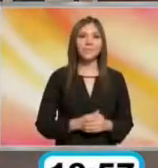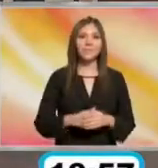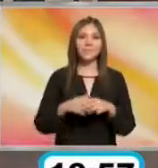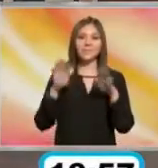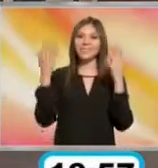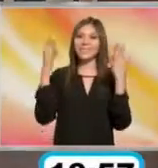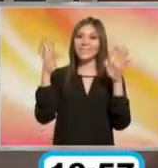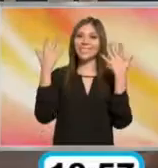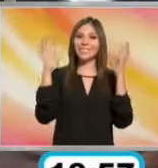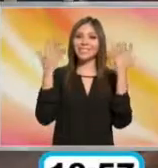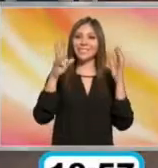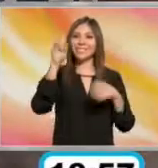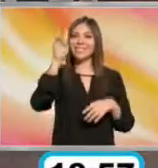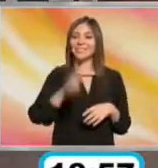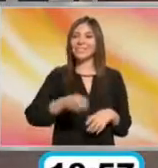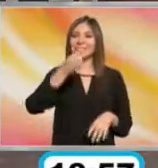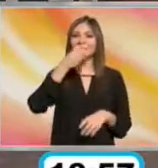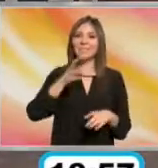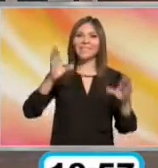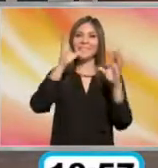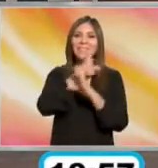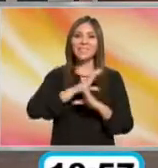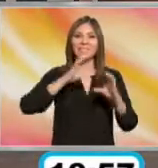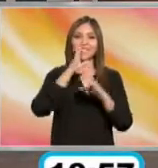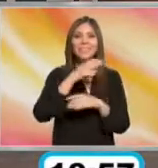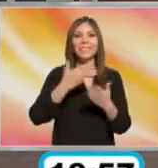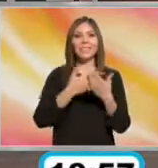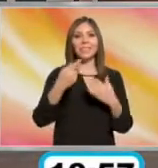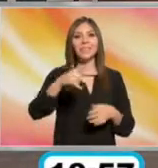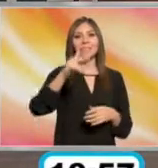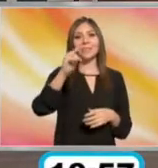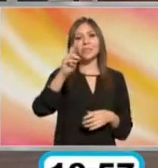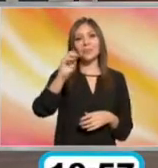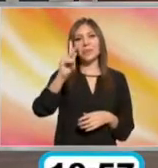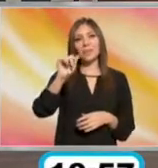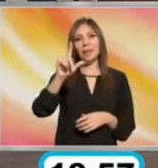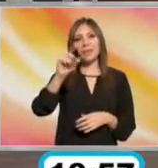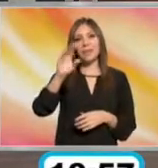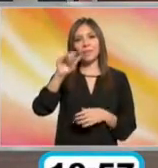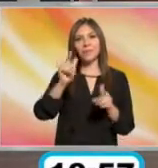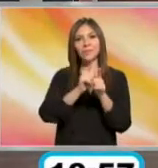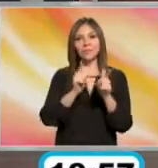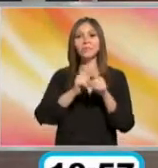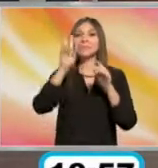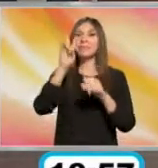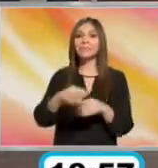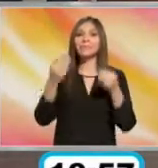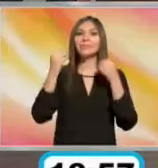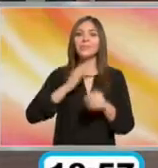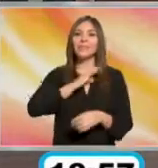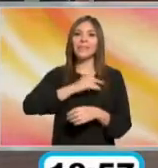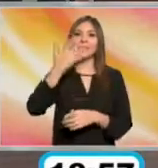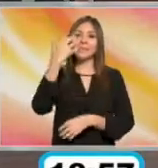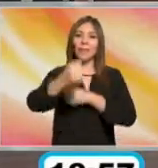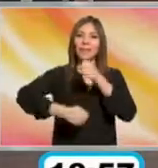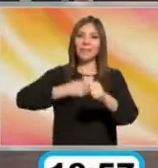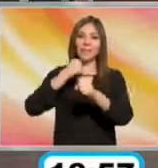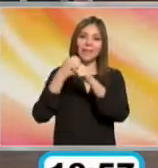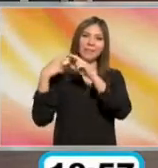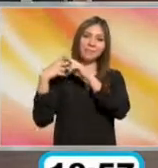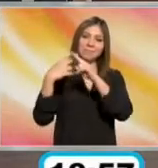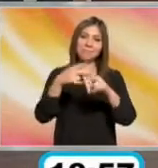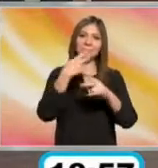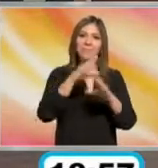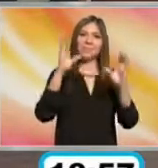¡Qué buenas piezas con la Tropa Loca! Muchas gracias, Muchas Daniel. felicidades por esos 50 años, de verdad. Gran trayectoria musical.